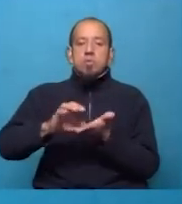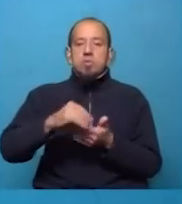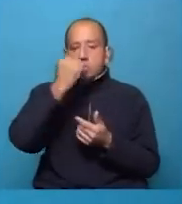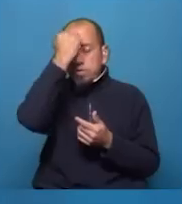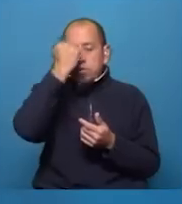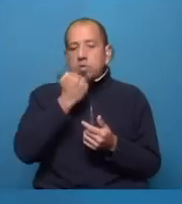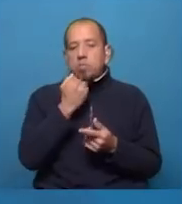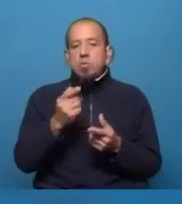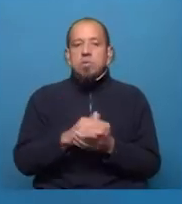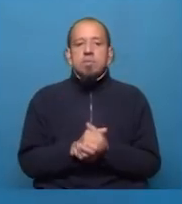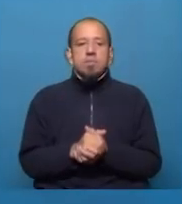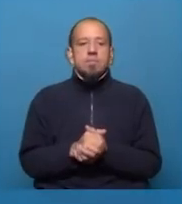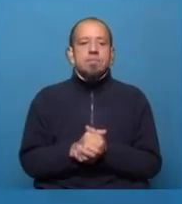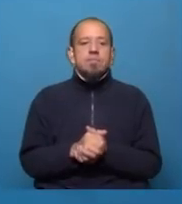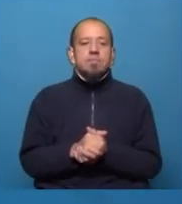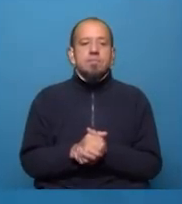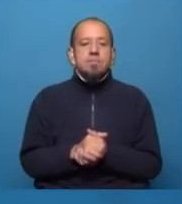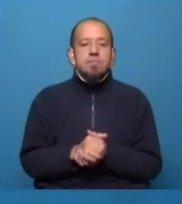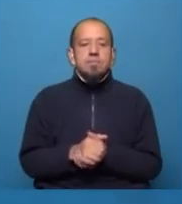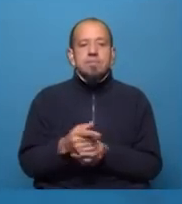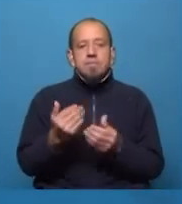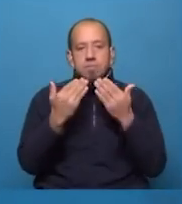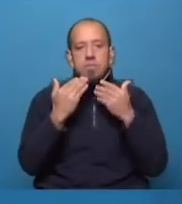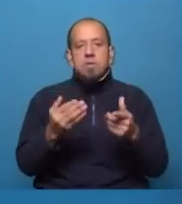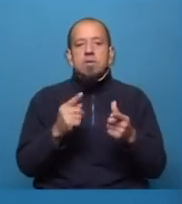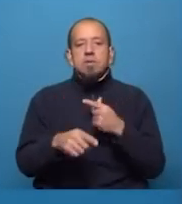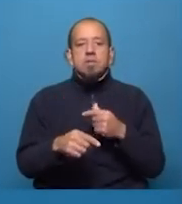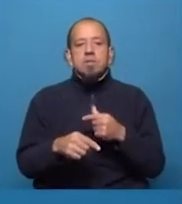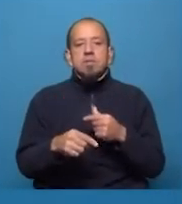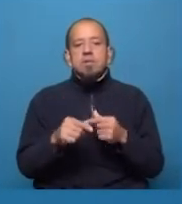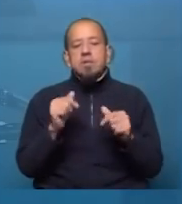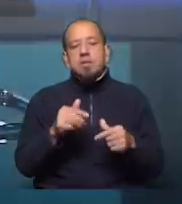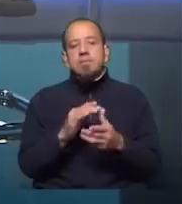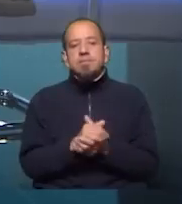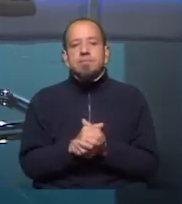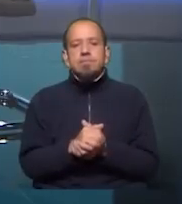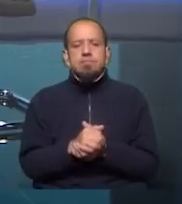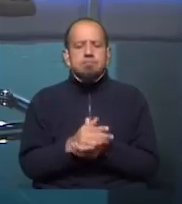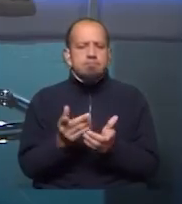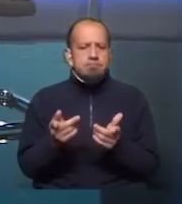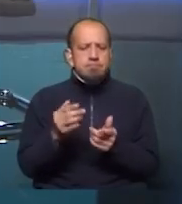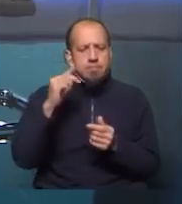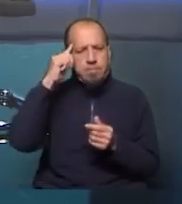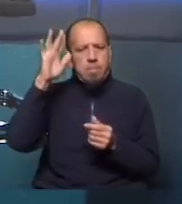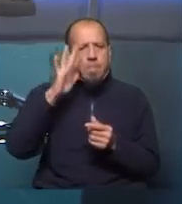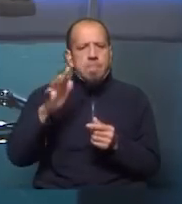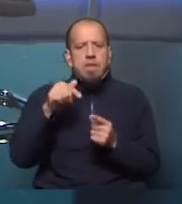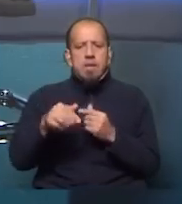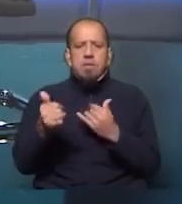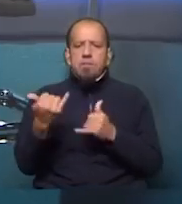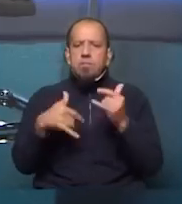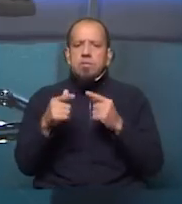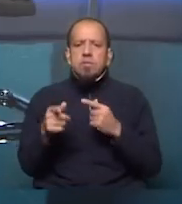Ricardo es un gusto recibir de bienvenida Cómo andas bien Muchas gracias acá estamos bueno supongo que no no te debe sorprender esta noticia no